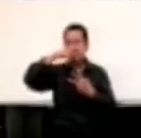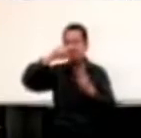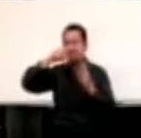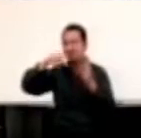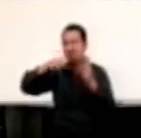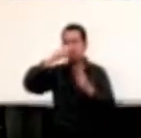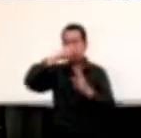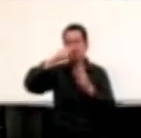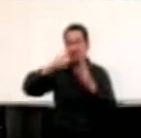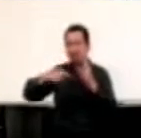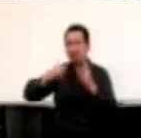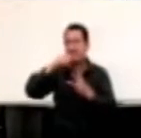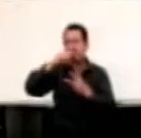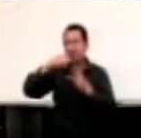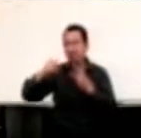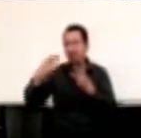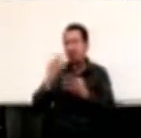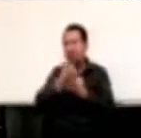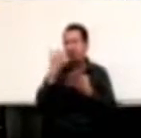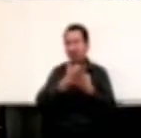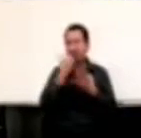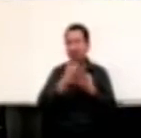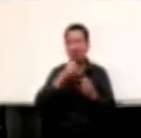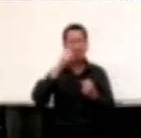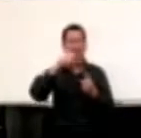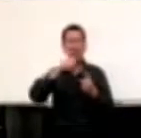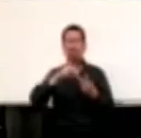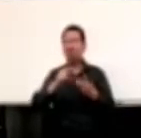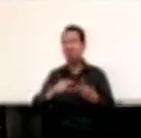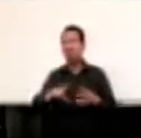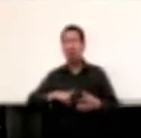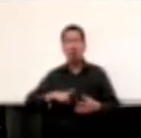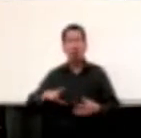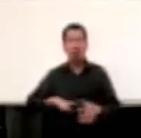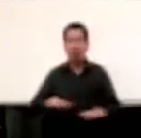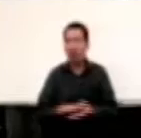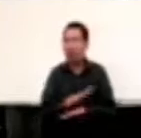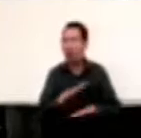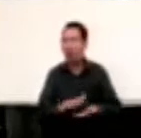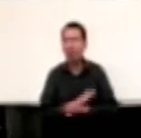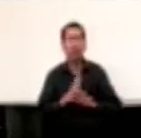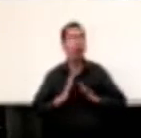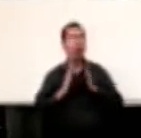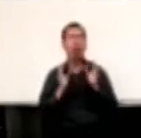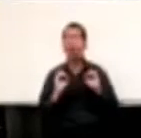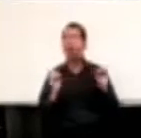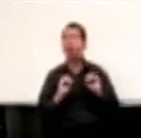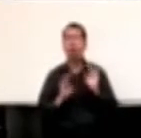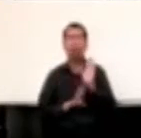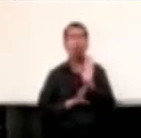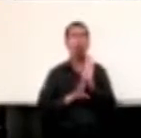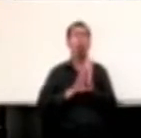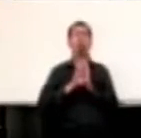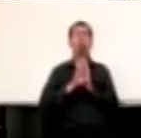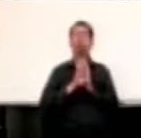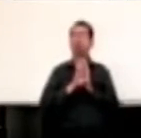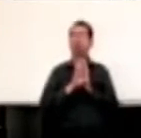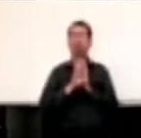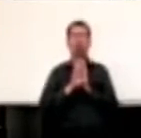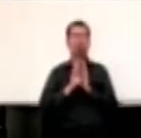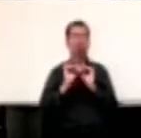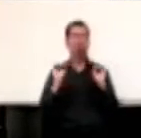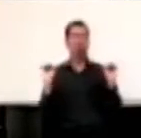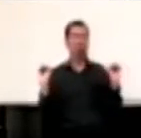mismo programa de gobierno, prácticamente la misma cosa, y no ofrecieron, yo creo que en la víspera de la elección de 2018,